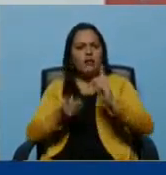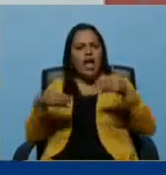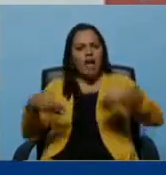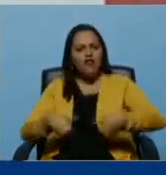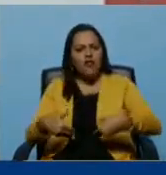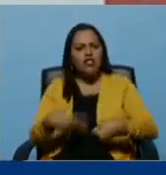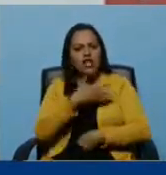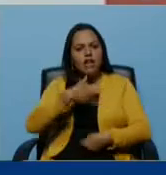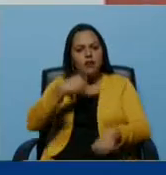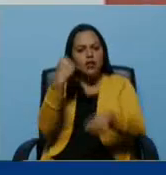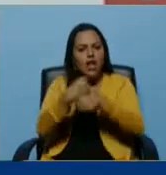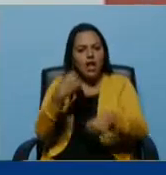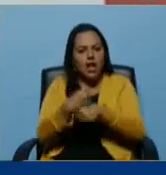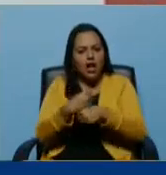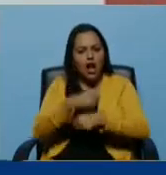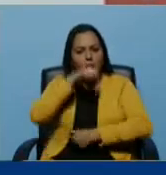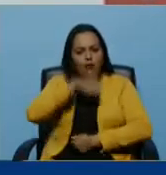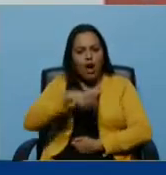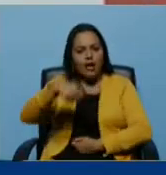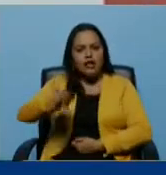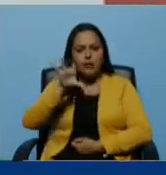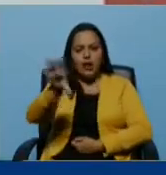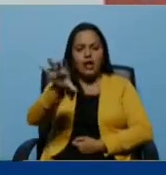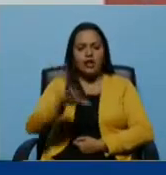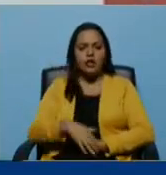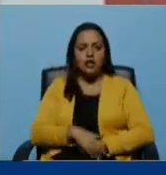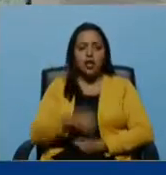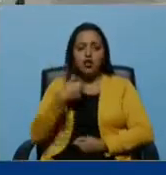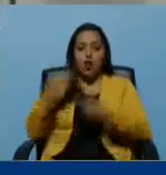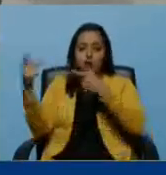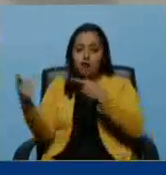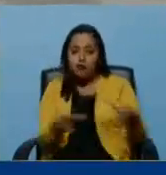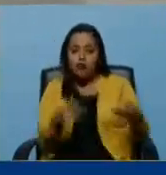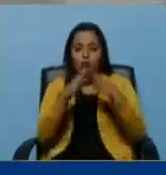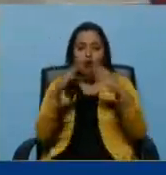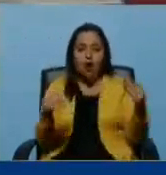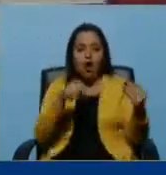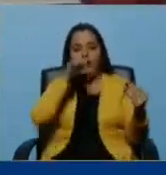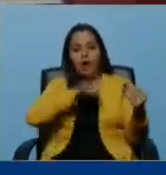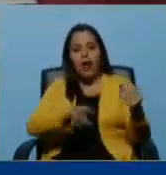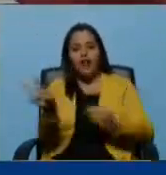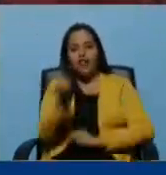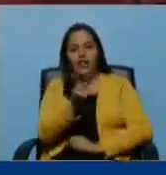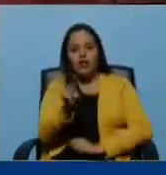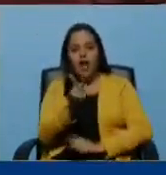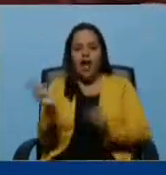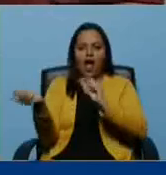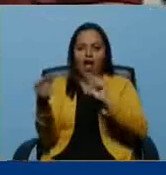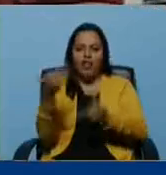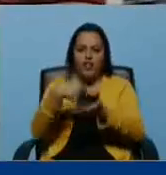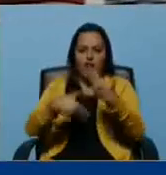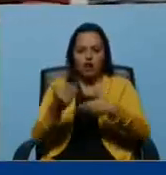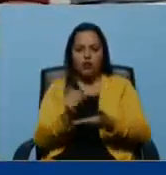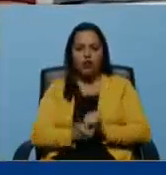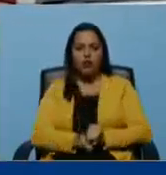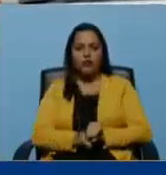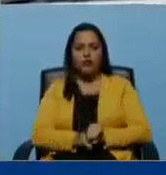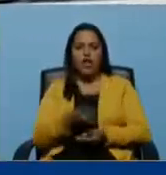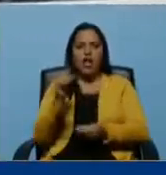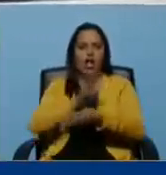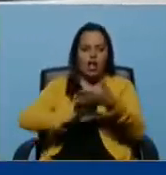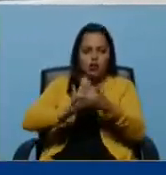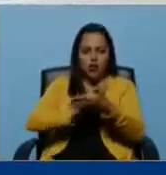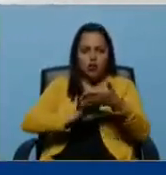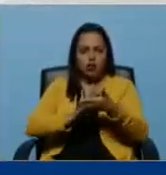queremos trabajar, de los que amamos este país, y los convoco a todos, los que aman a Venezuela, al diálogo y a la